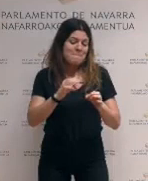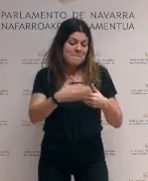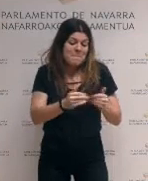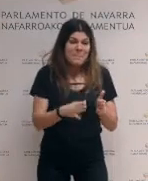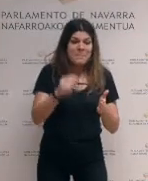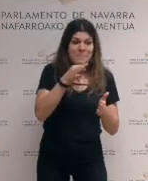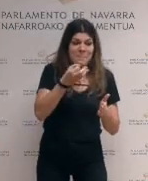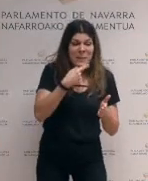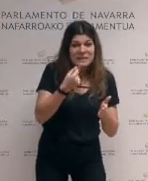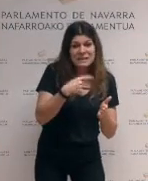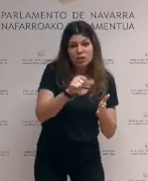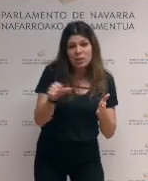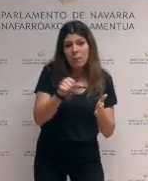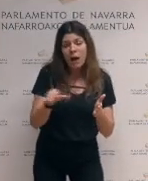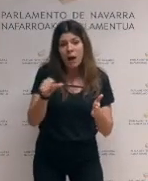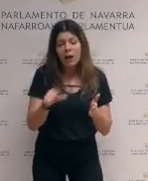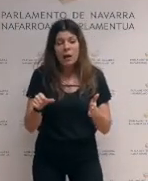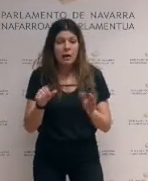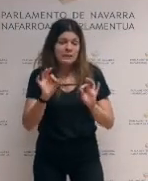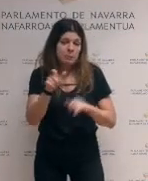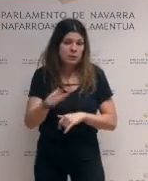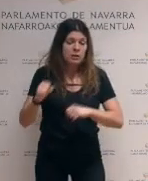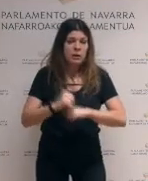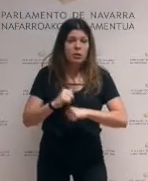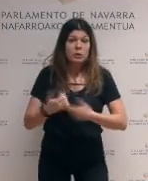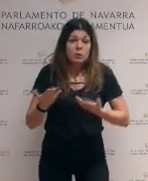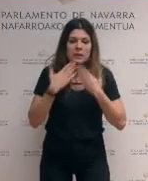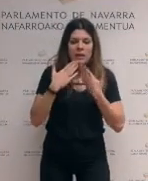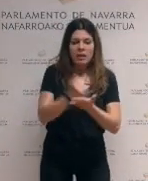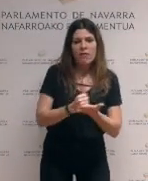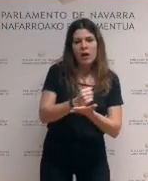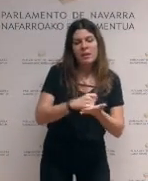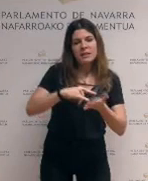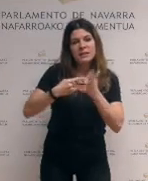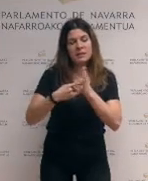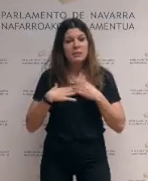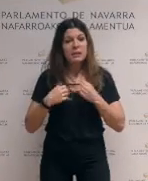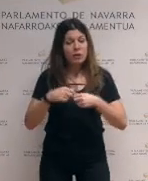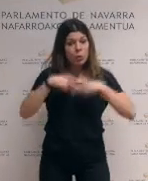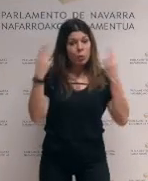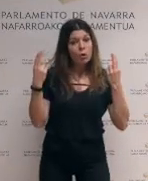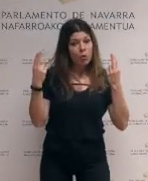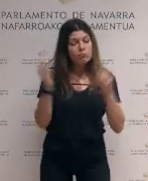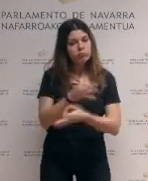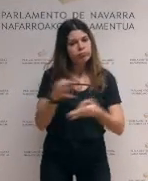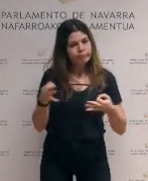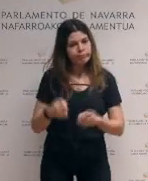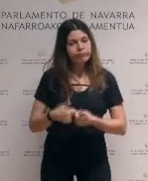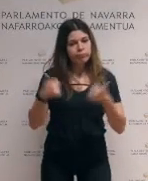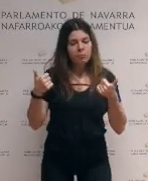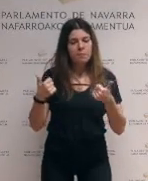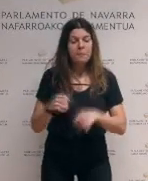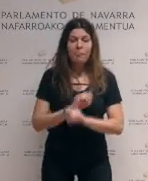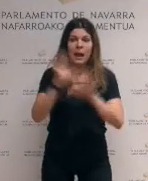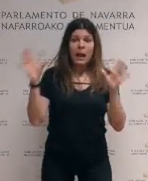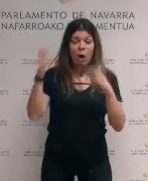más mayores. Por eso, gracias a la actividad de las farmacias, nuestro sistema sanitario público es más eficiente. No hay ninguna duda de que la atención